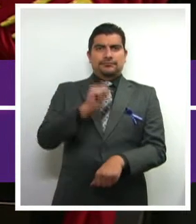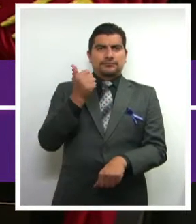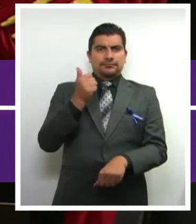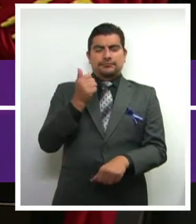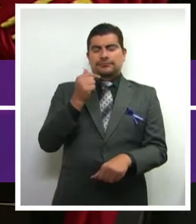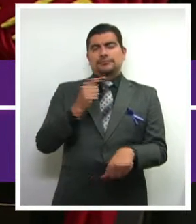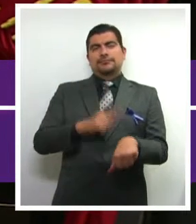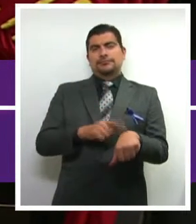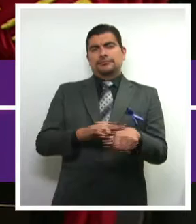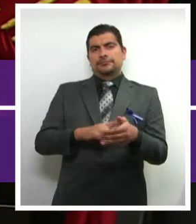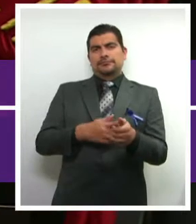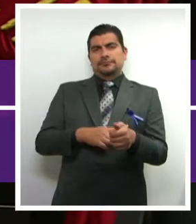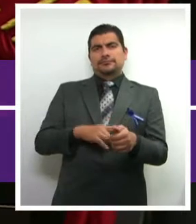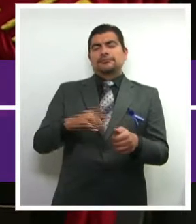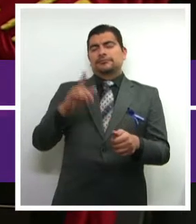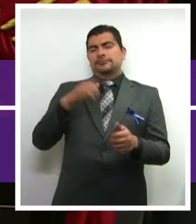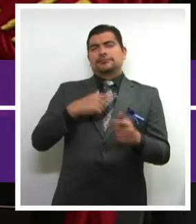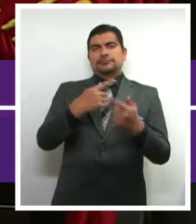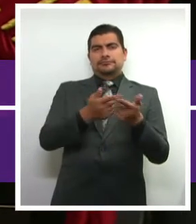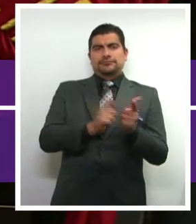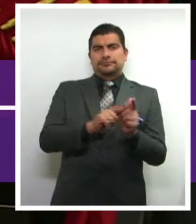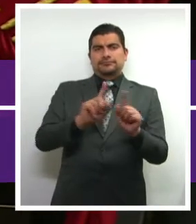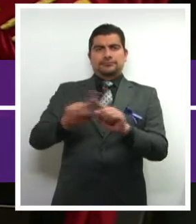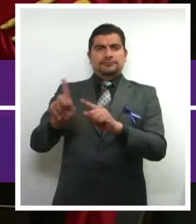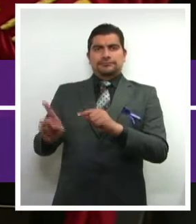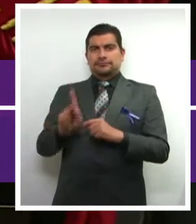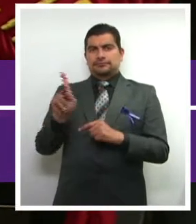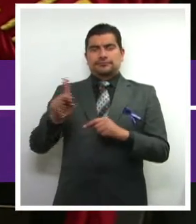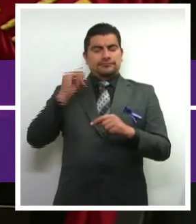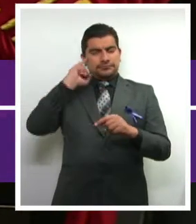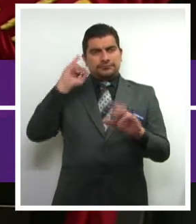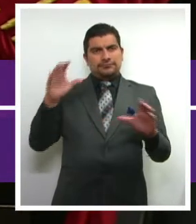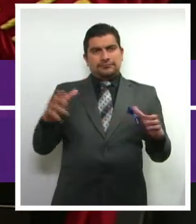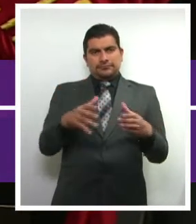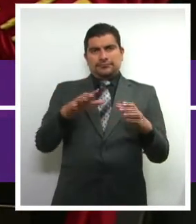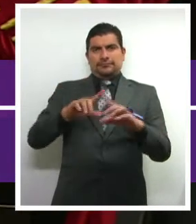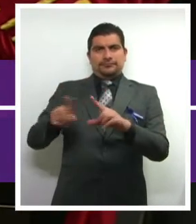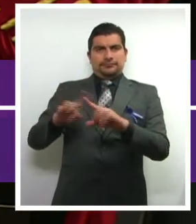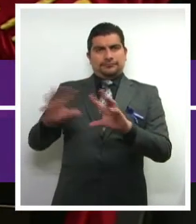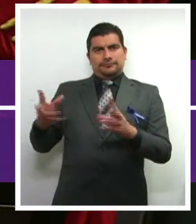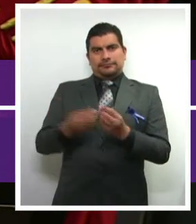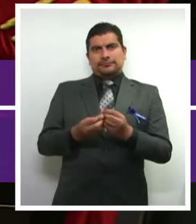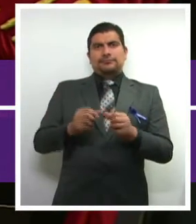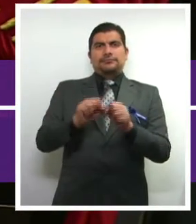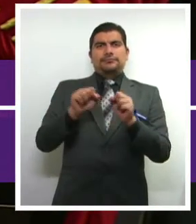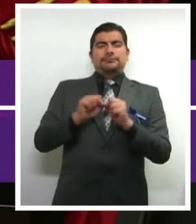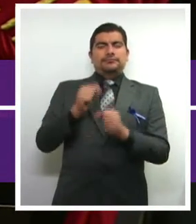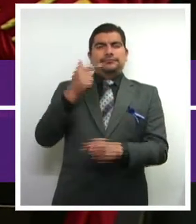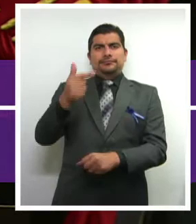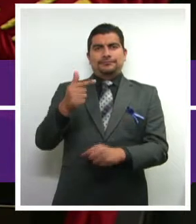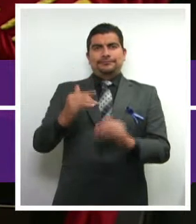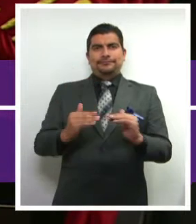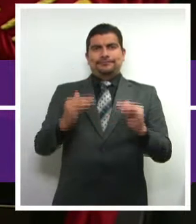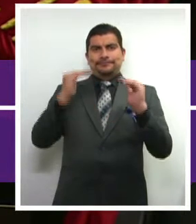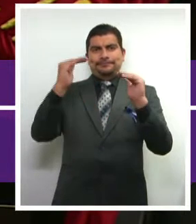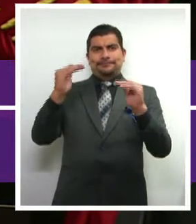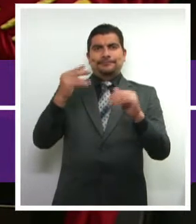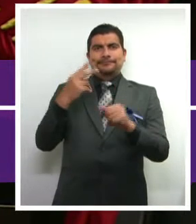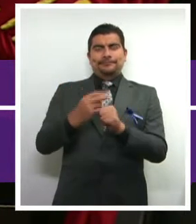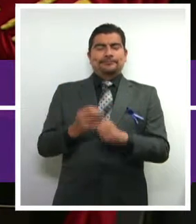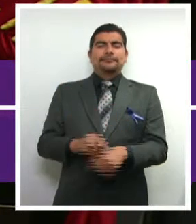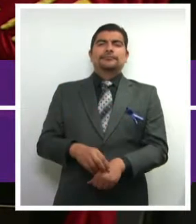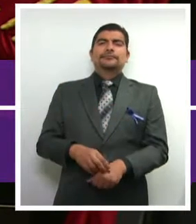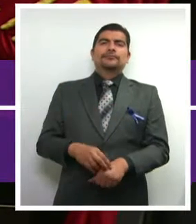de Pueblos y Barrios Originarios y Comunidades Indígenas Residentes, Salón 7, segundo piso.